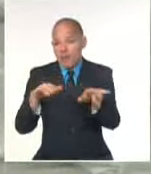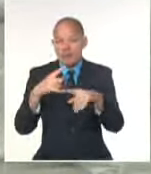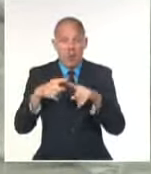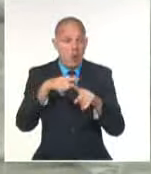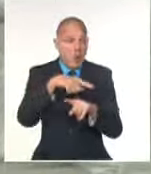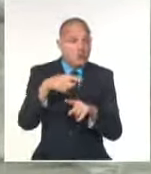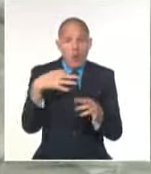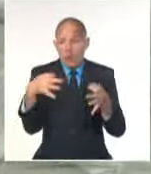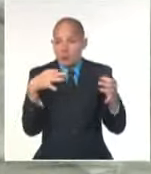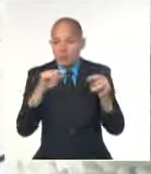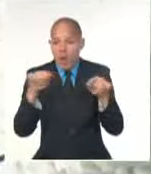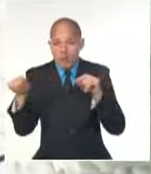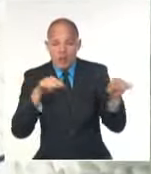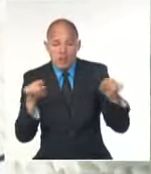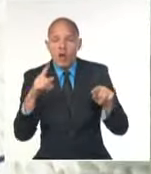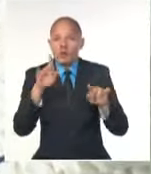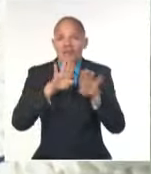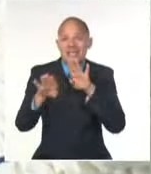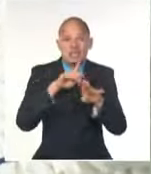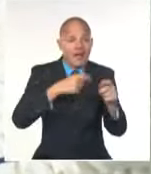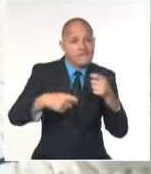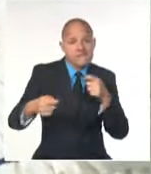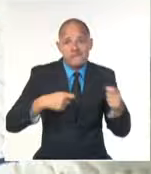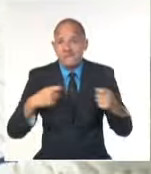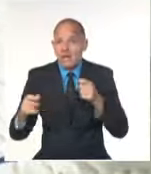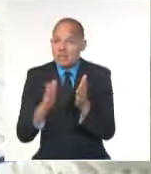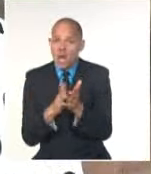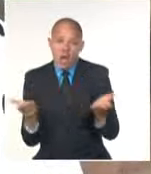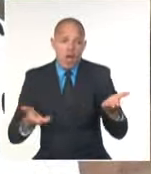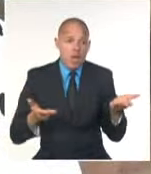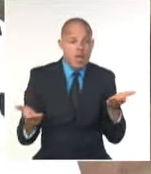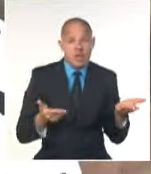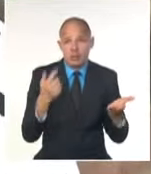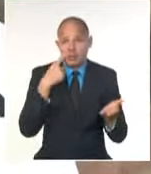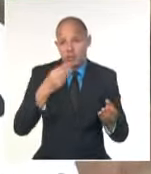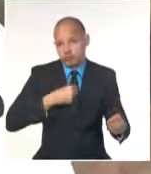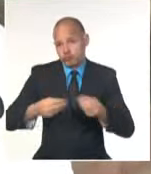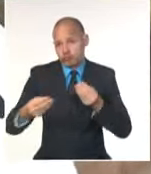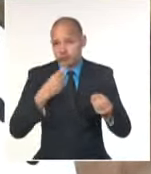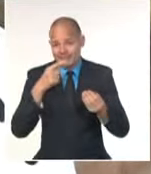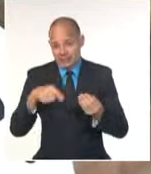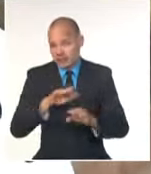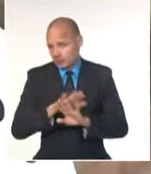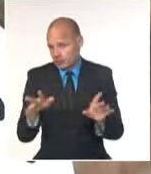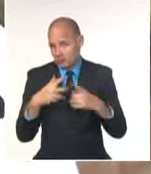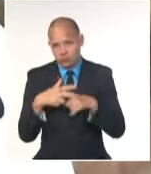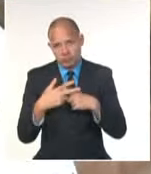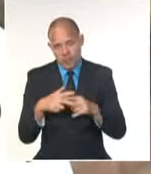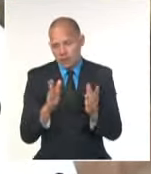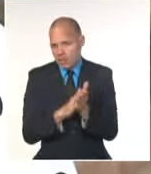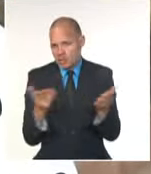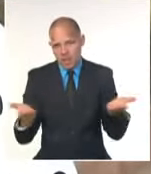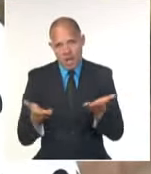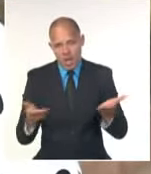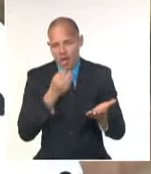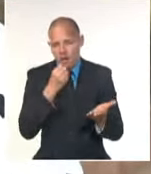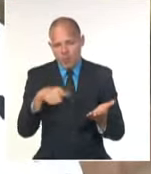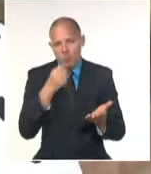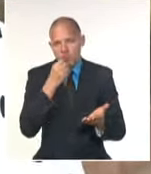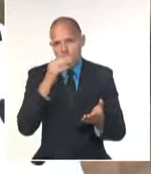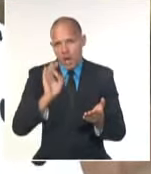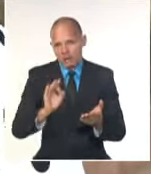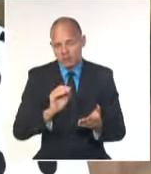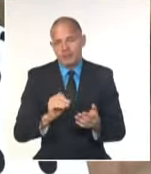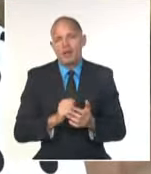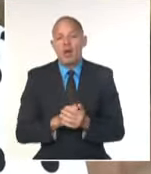de una institución del comercio al otro, de modo que se facilite la venta en primer lugar. Y esas van a ser las soluciones: reorientar rápido, movilizar con mucha